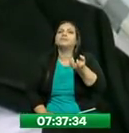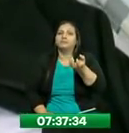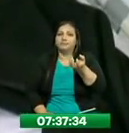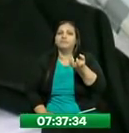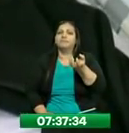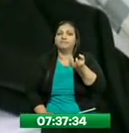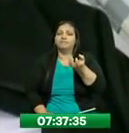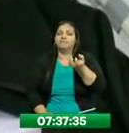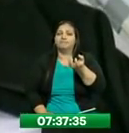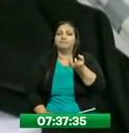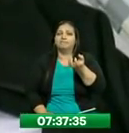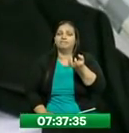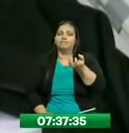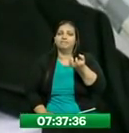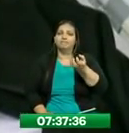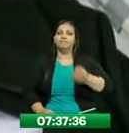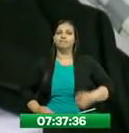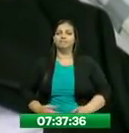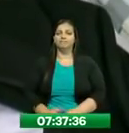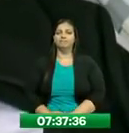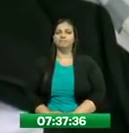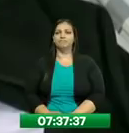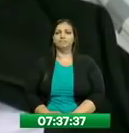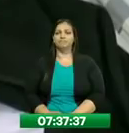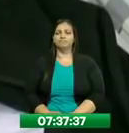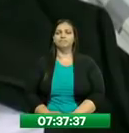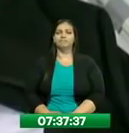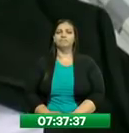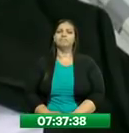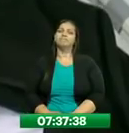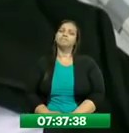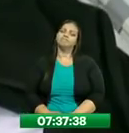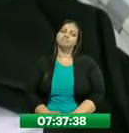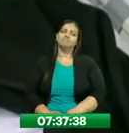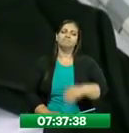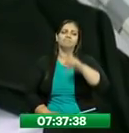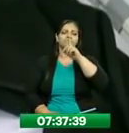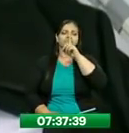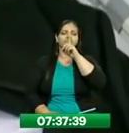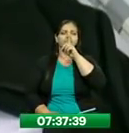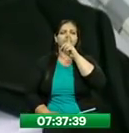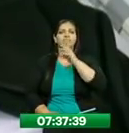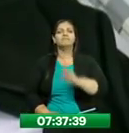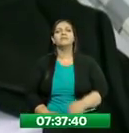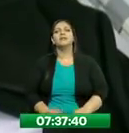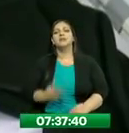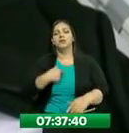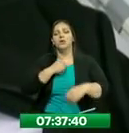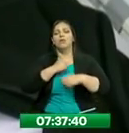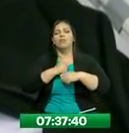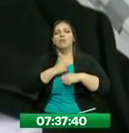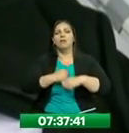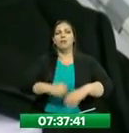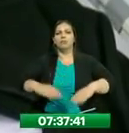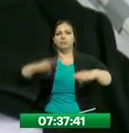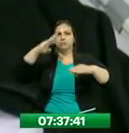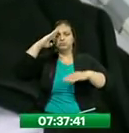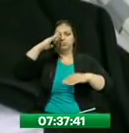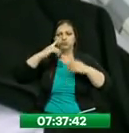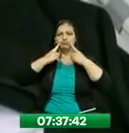Lastimosamente, perdí mi ojo izquierdo, pero me llevo la satisfacción de del deber cumplido, de haber hecho mi